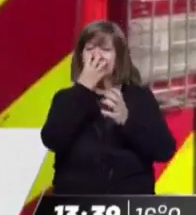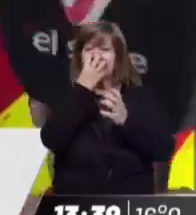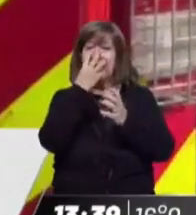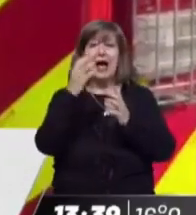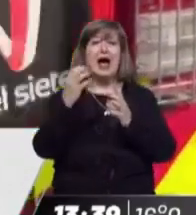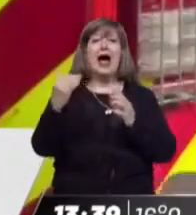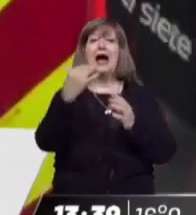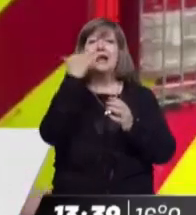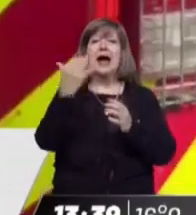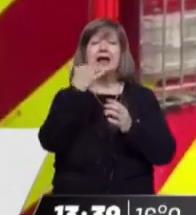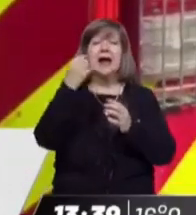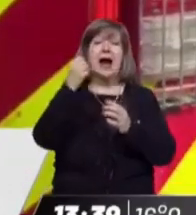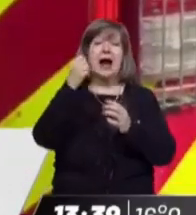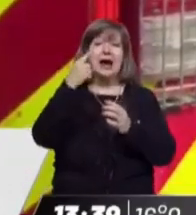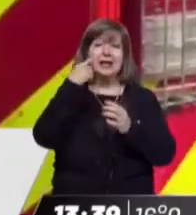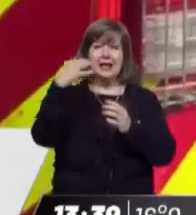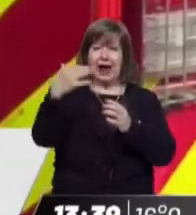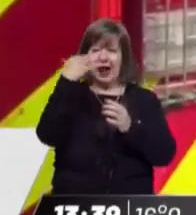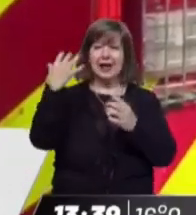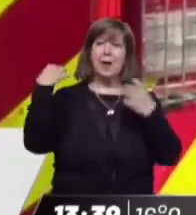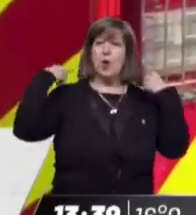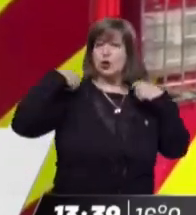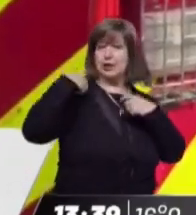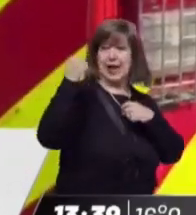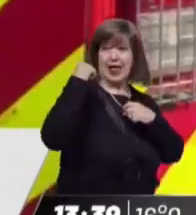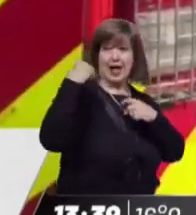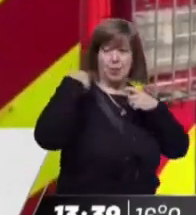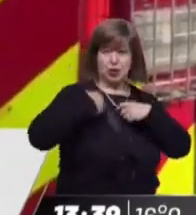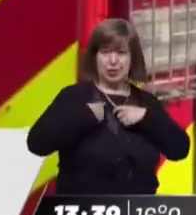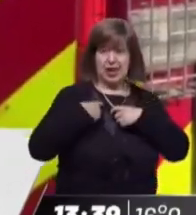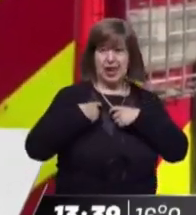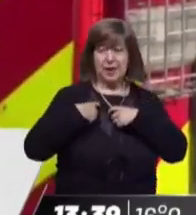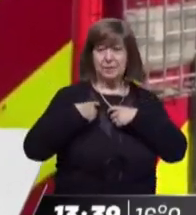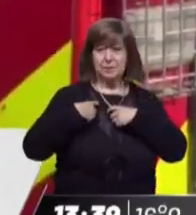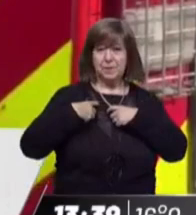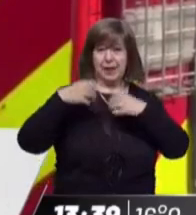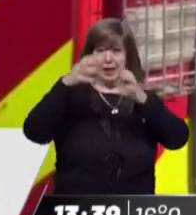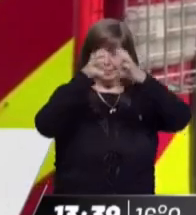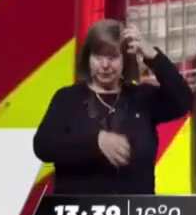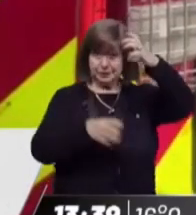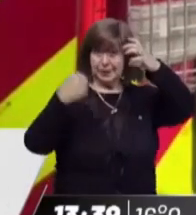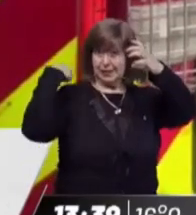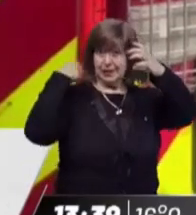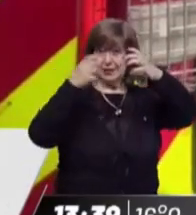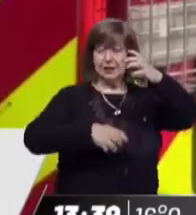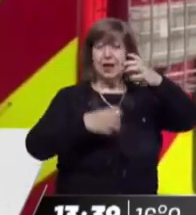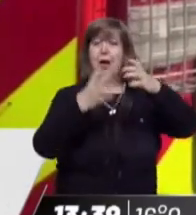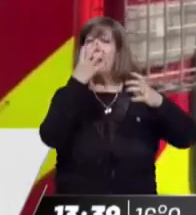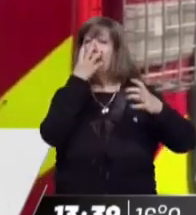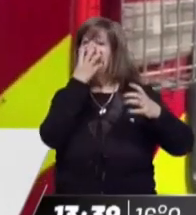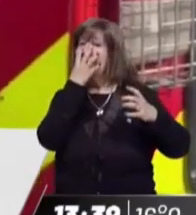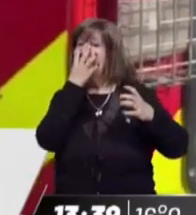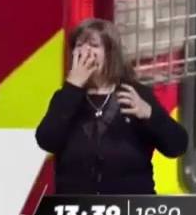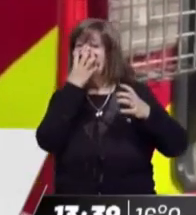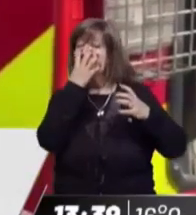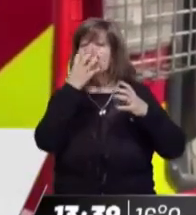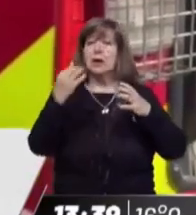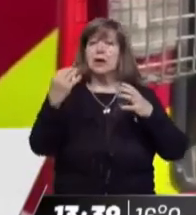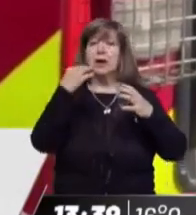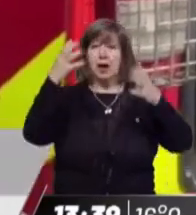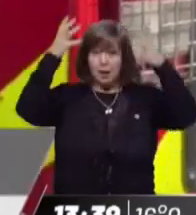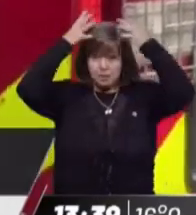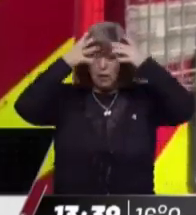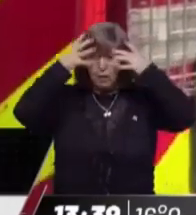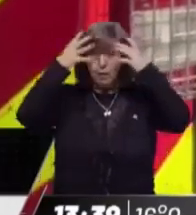oxígeno. Aire, ah, Ajá. aire. Es una mochila donde va el cilindro y bueno, y la máscara. El casco,